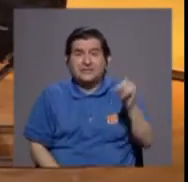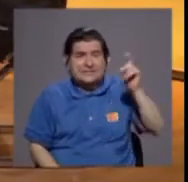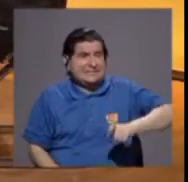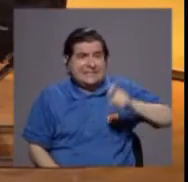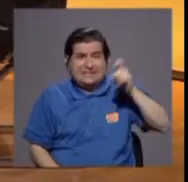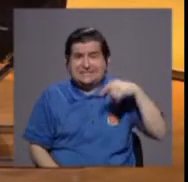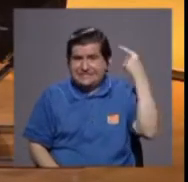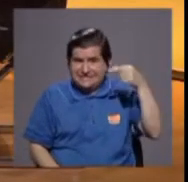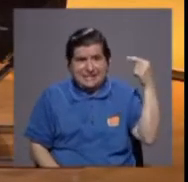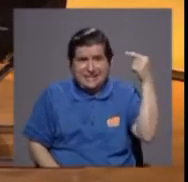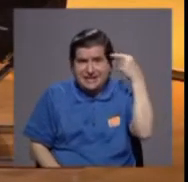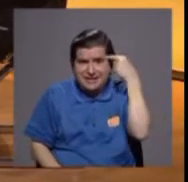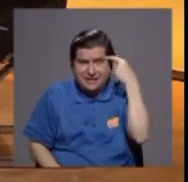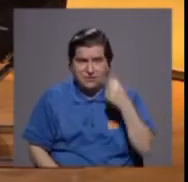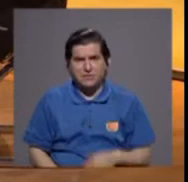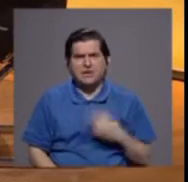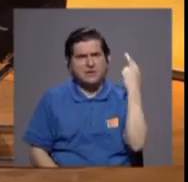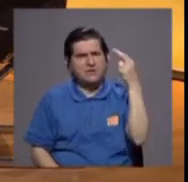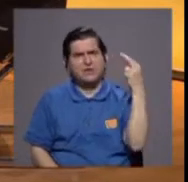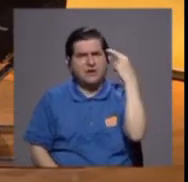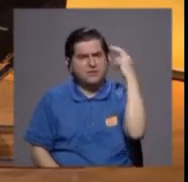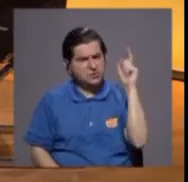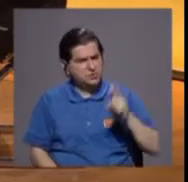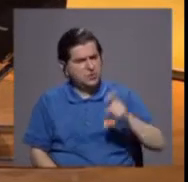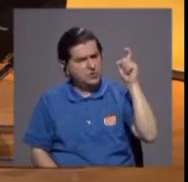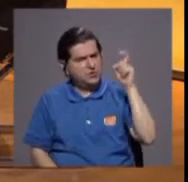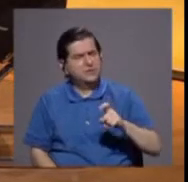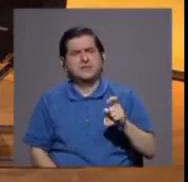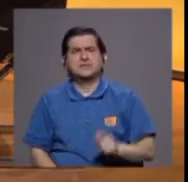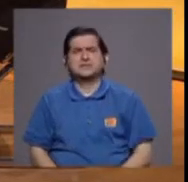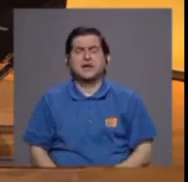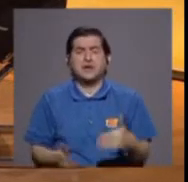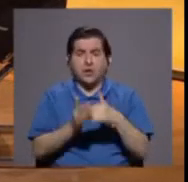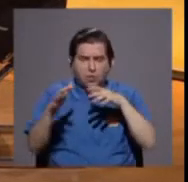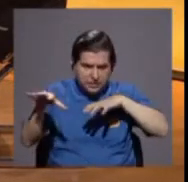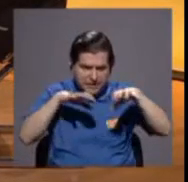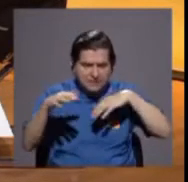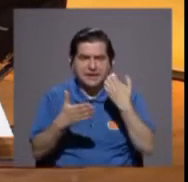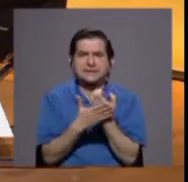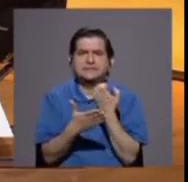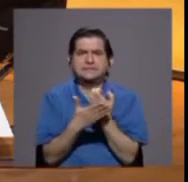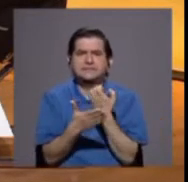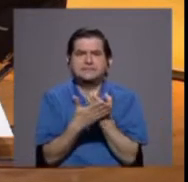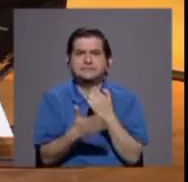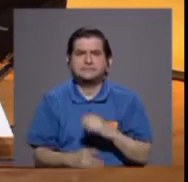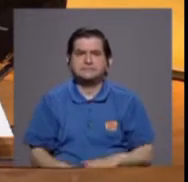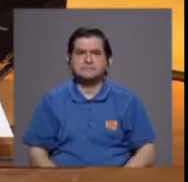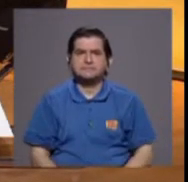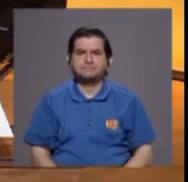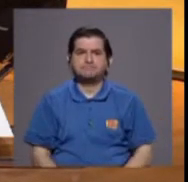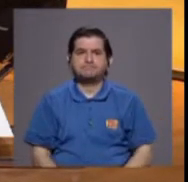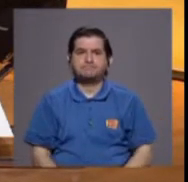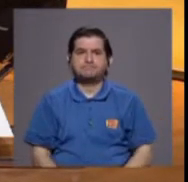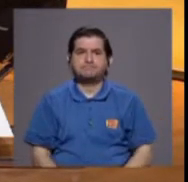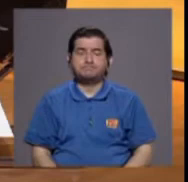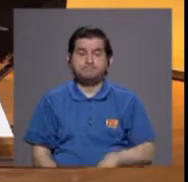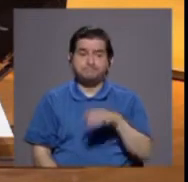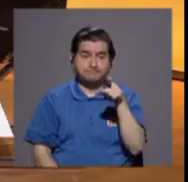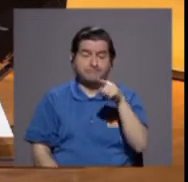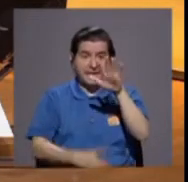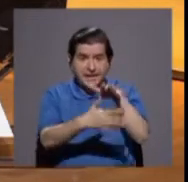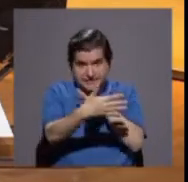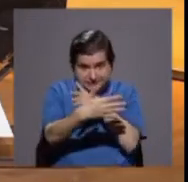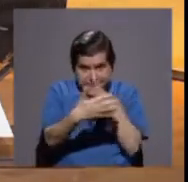para el gobierno en vista de la necesidad de reactivación económica. Y pues este